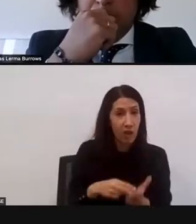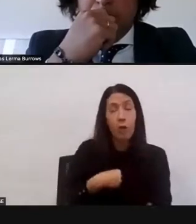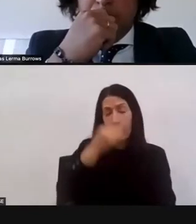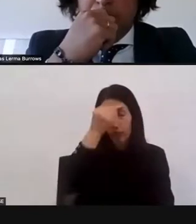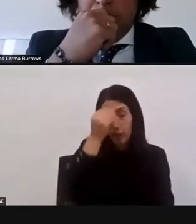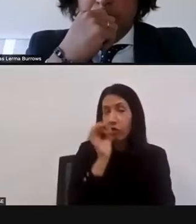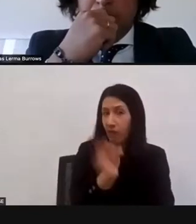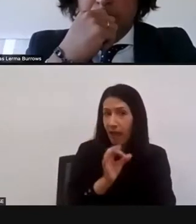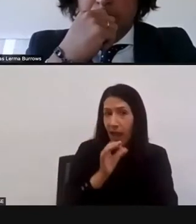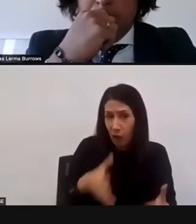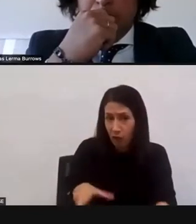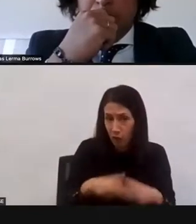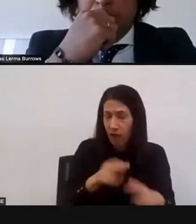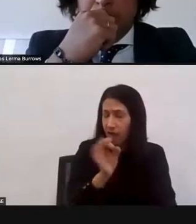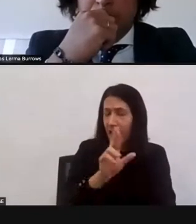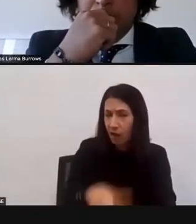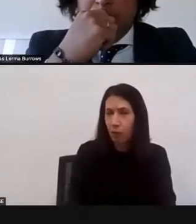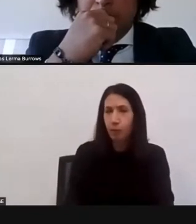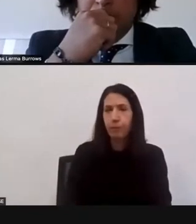sociedad actual. Gregorio.